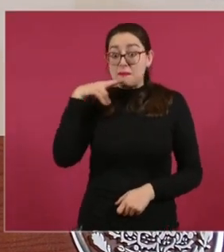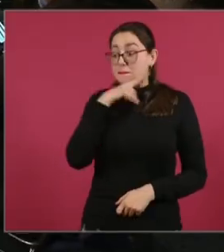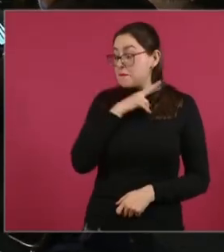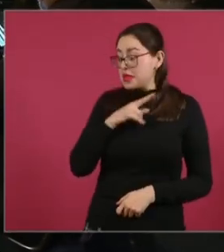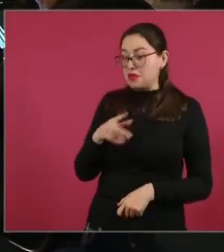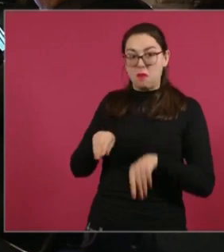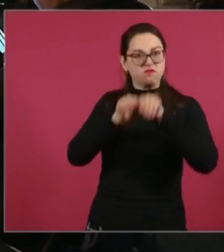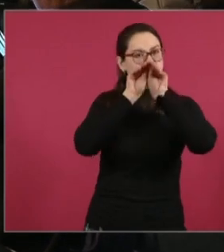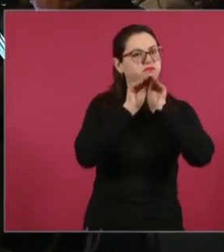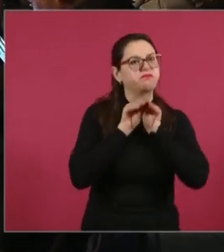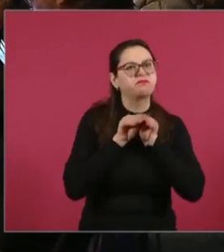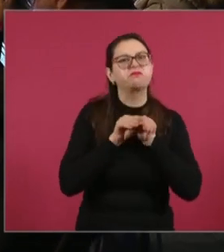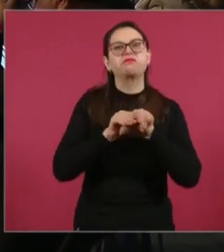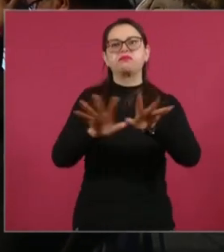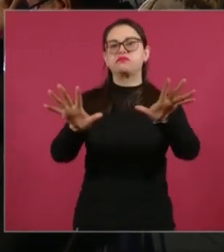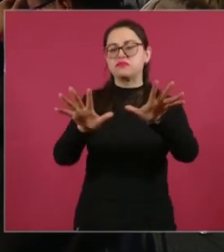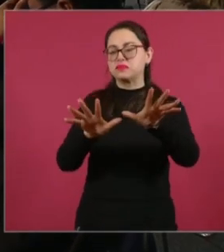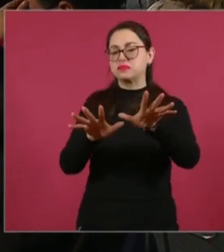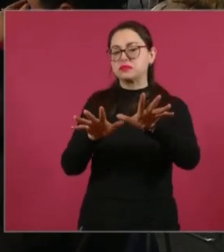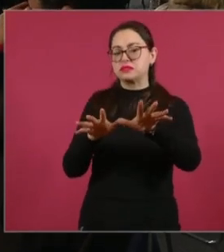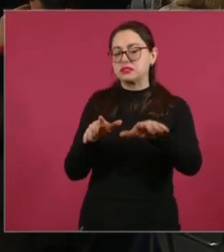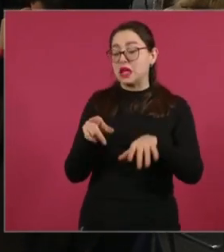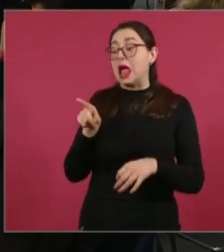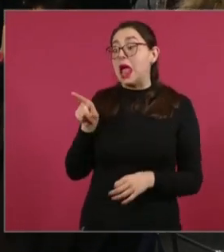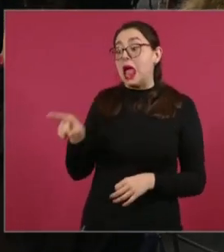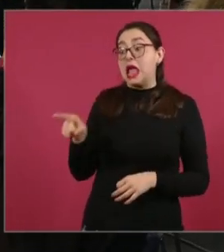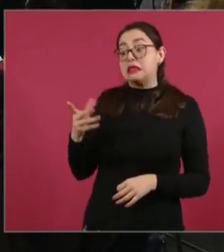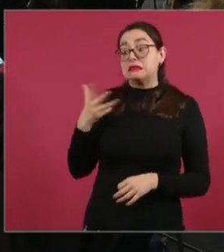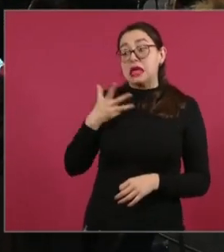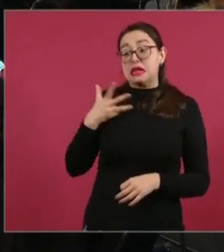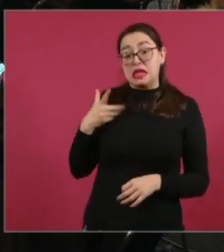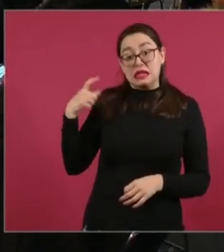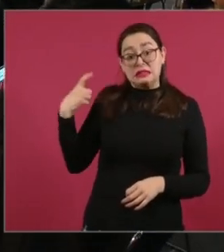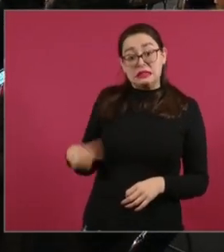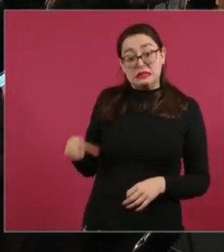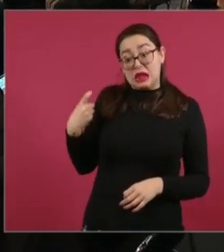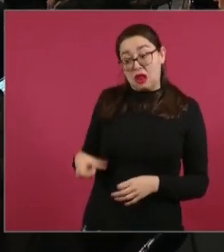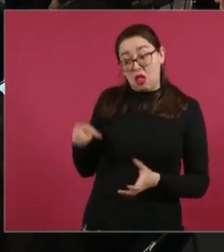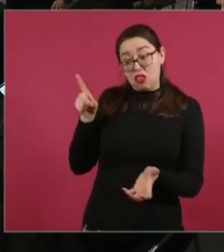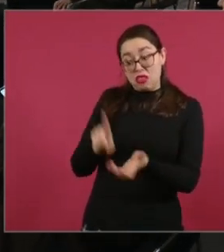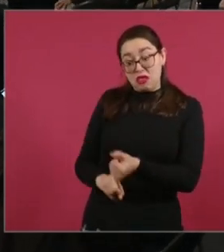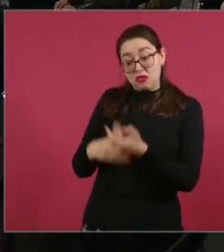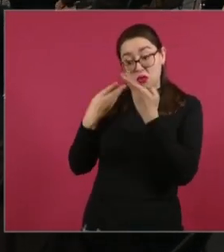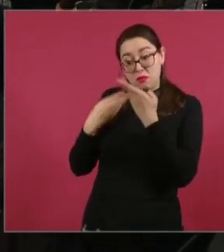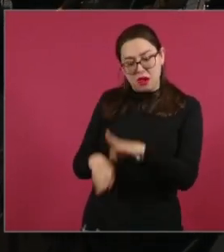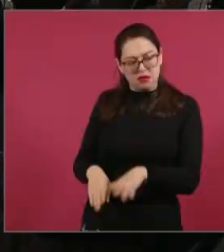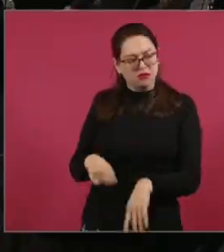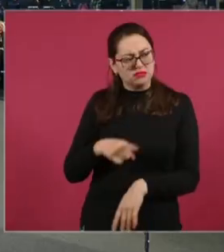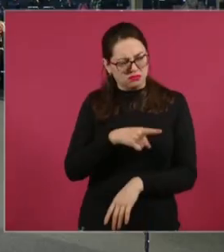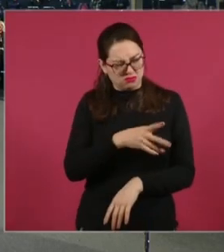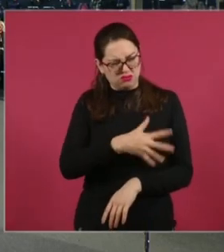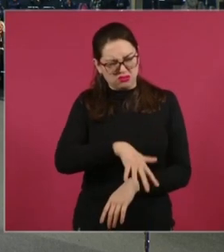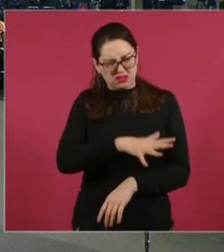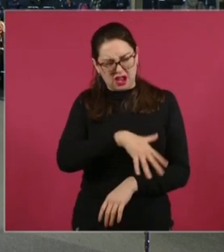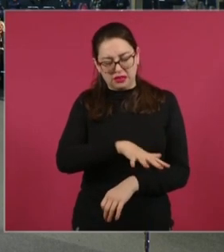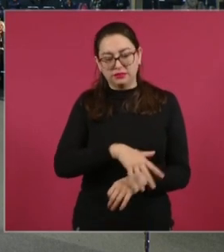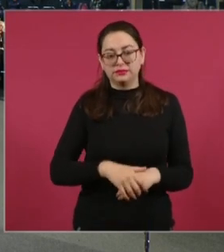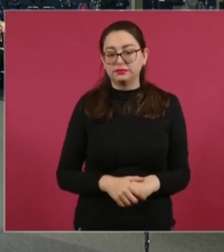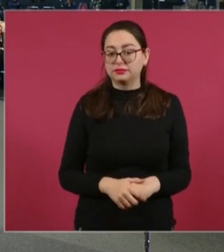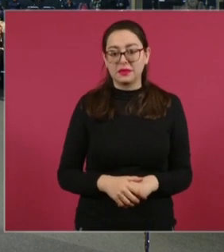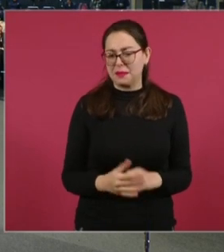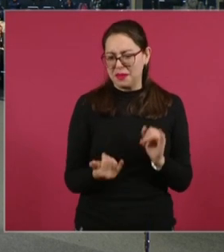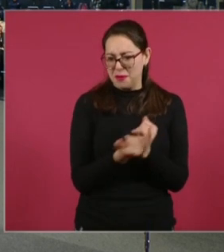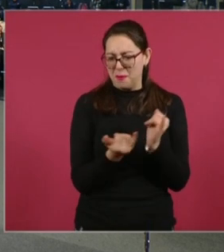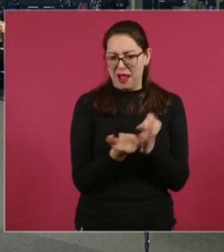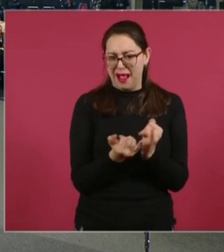este, no me acuerdo el nombre, a lo mejor tú lo vas a encontrar ahora, le sacó un